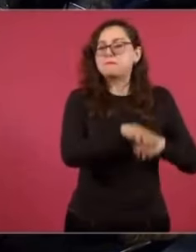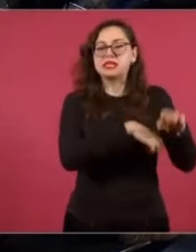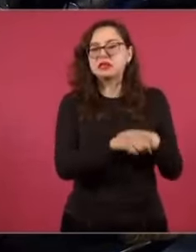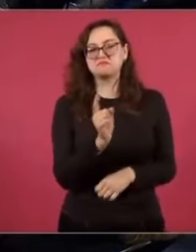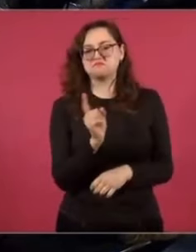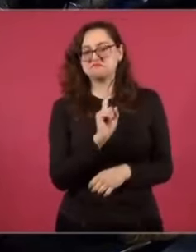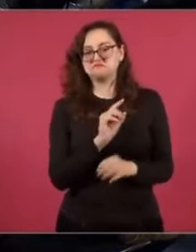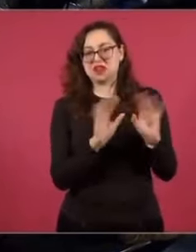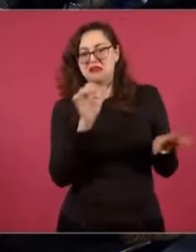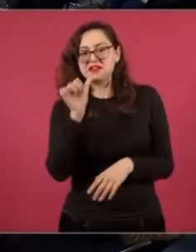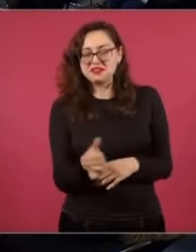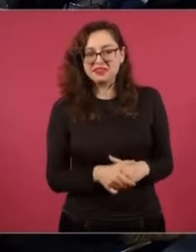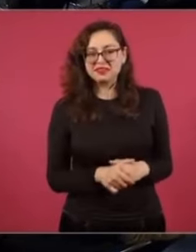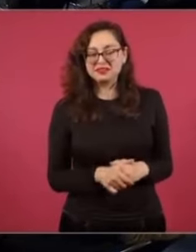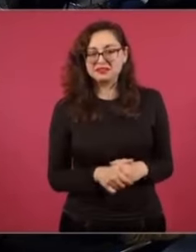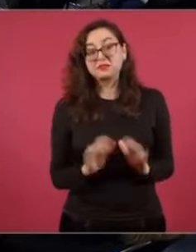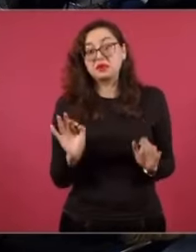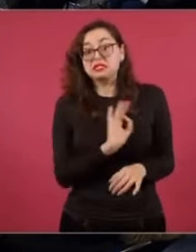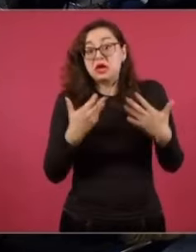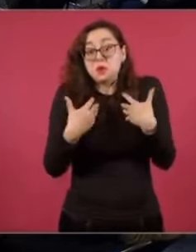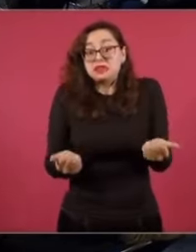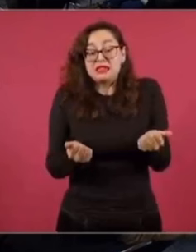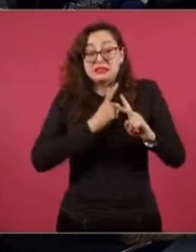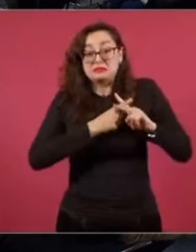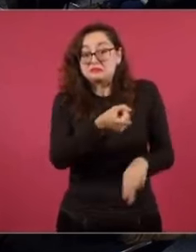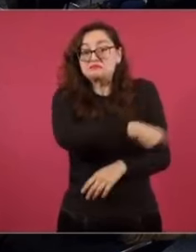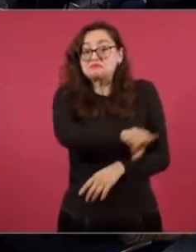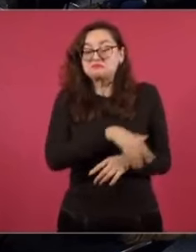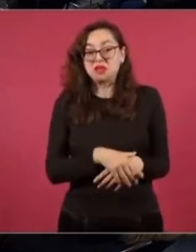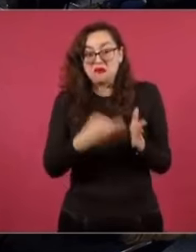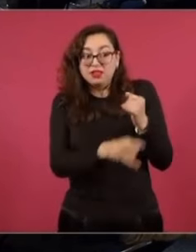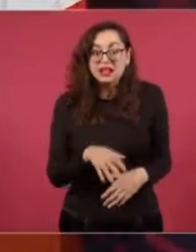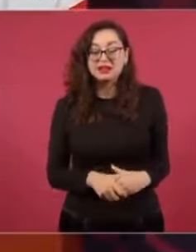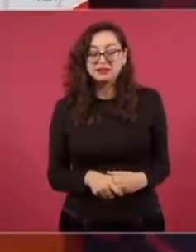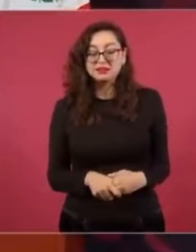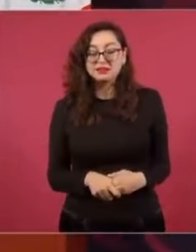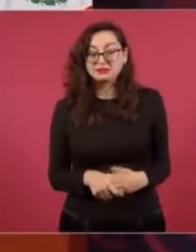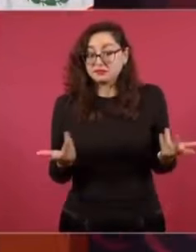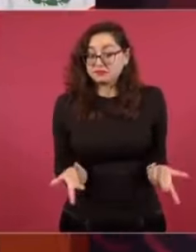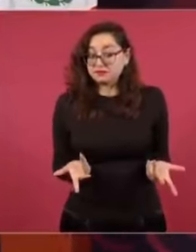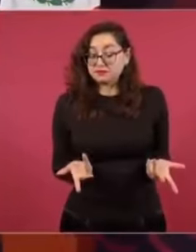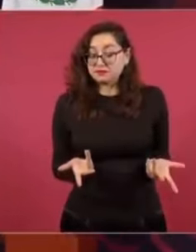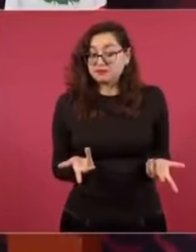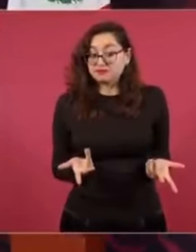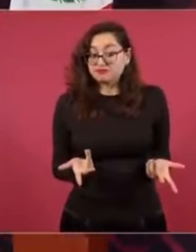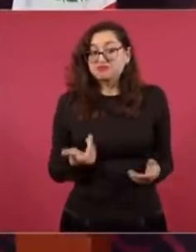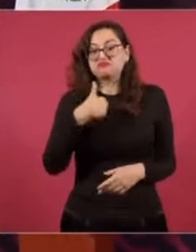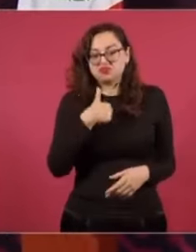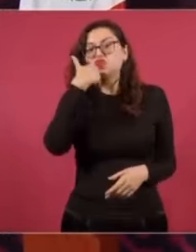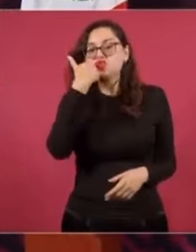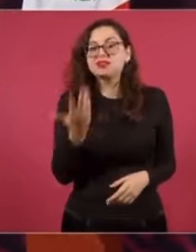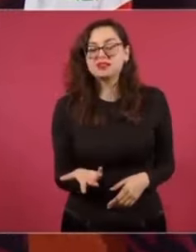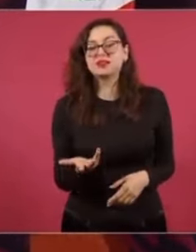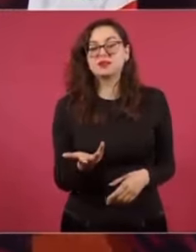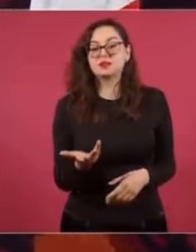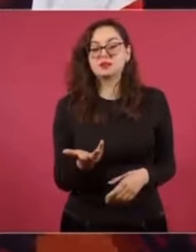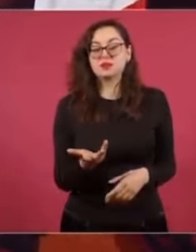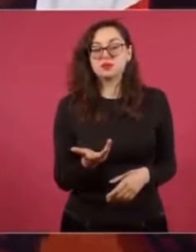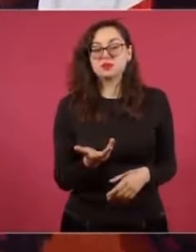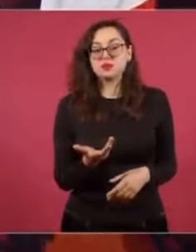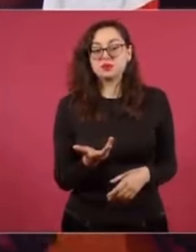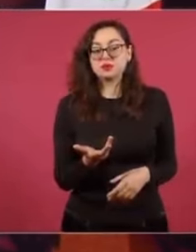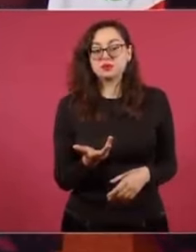empresariales o a lo mejor no todos tienen esta información entonces a mí me gustaría